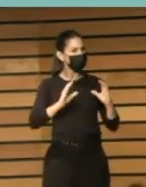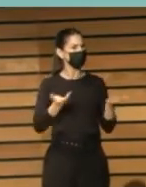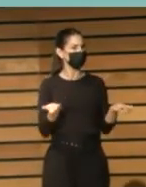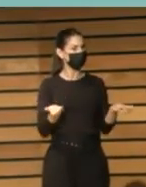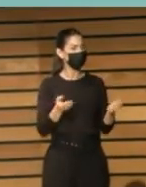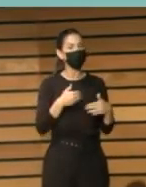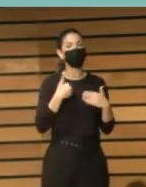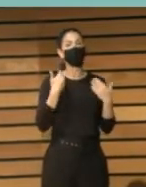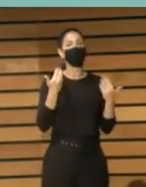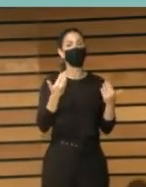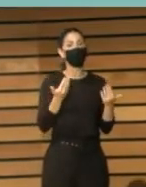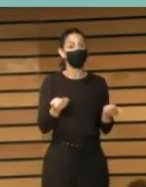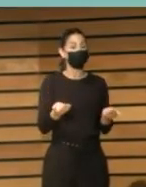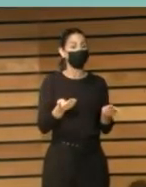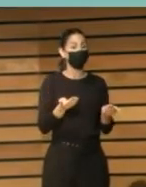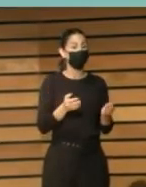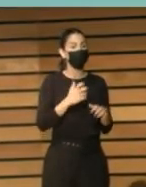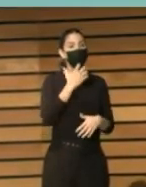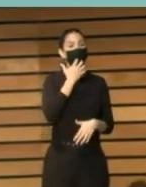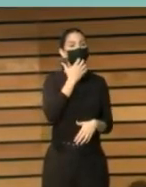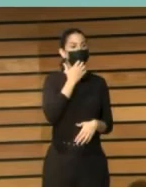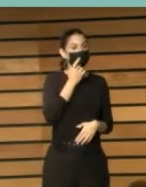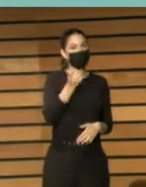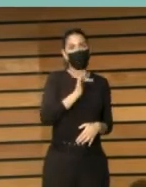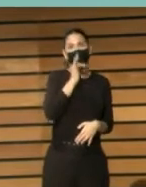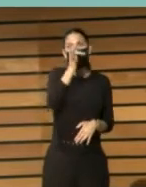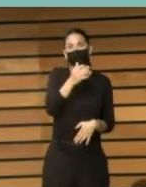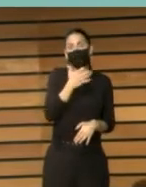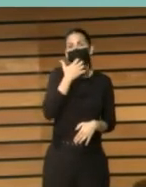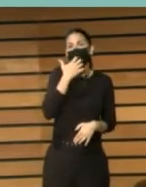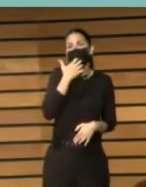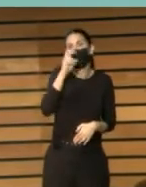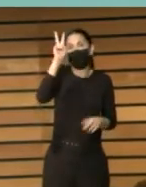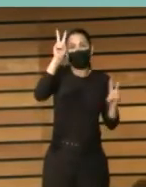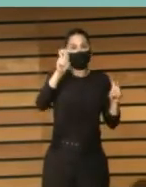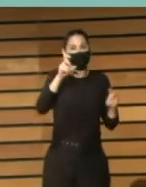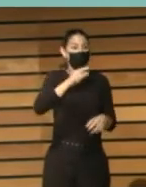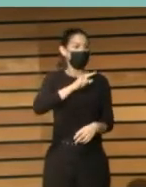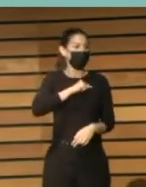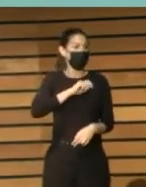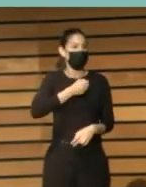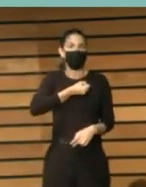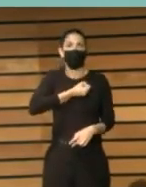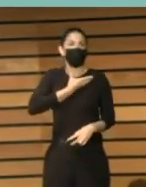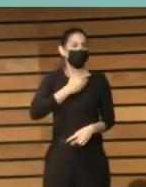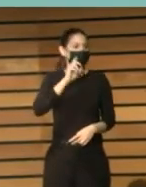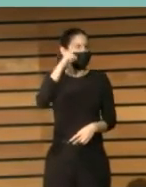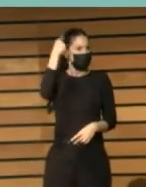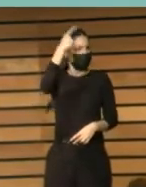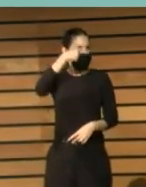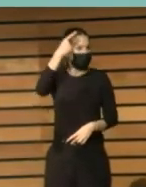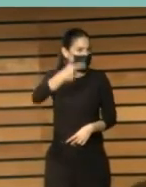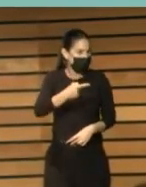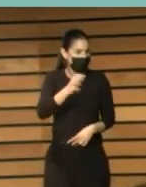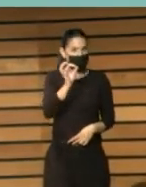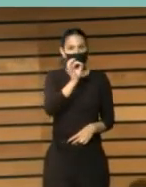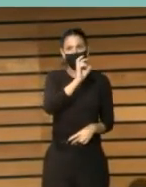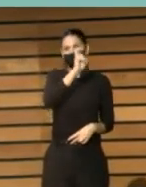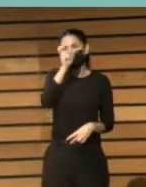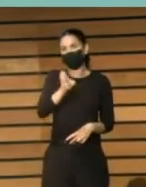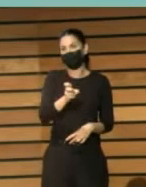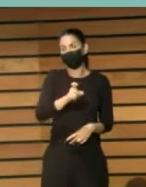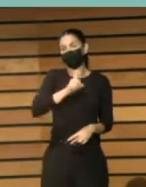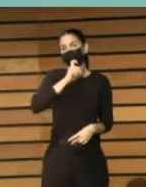y además si tienes unos determinados gustos, que pueden ser gustos culturales, eso se hace más difícil. Y con esto aprovecho